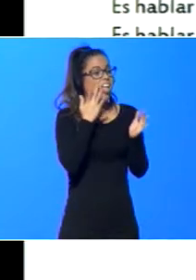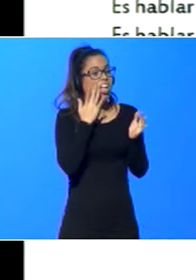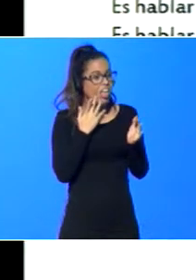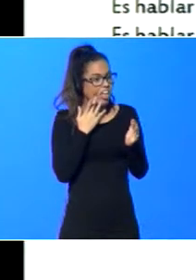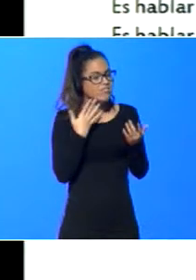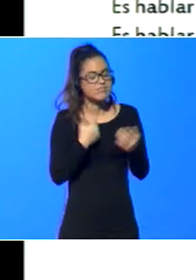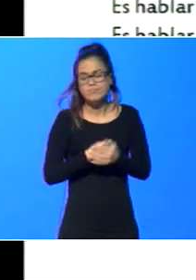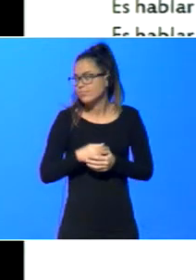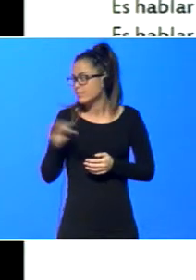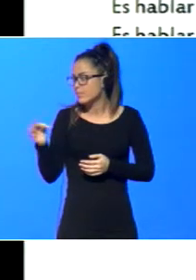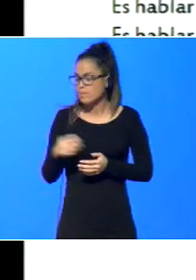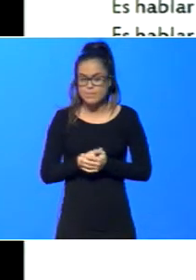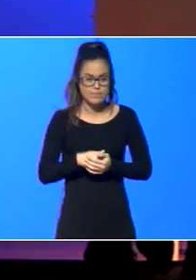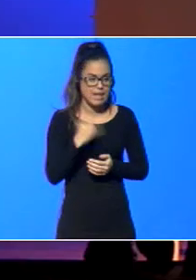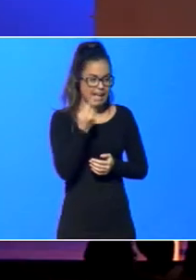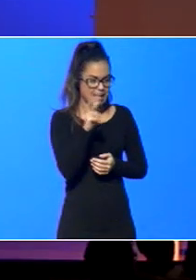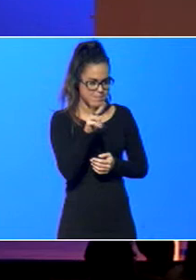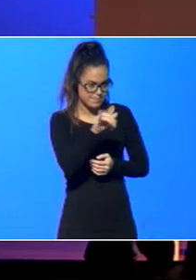Javi. Ligado a esto